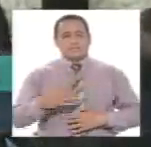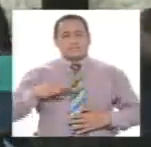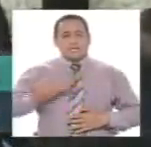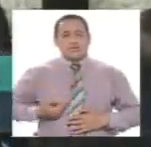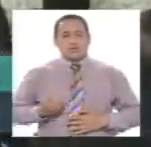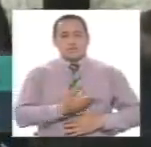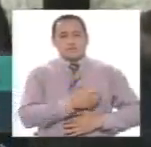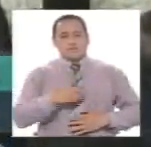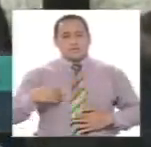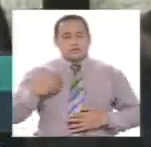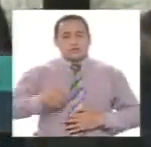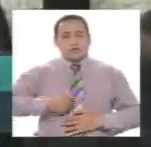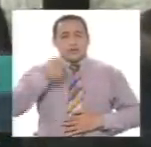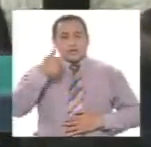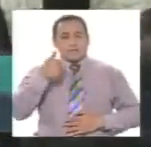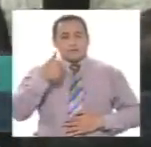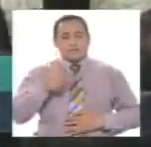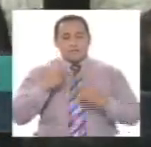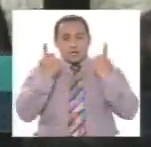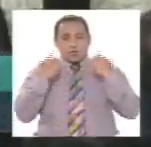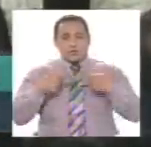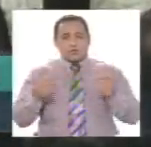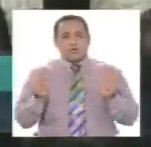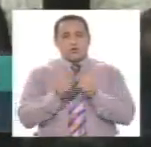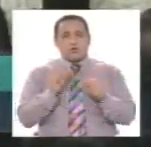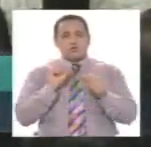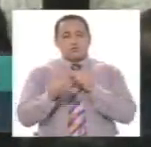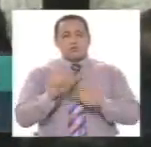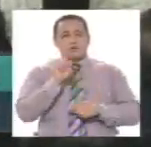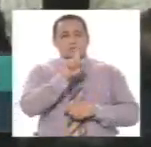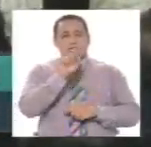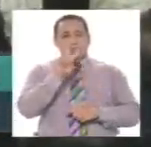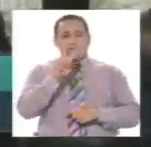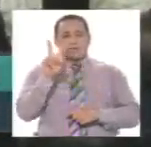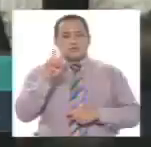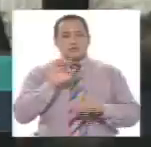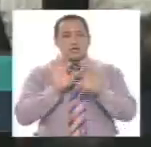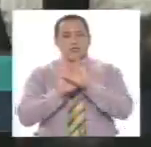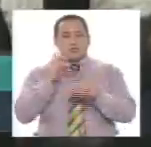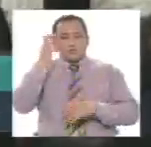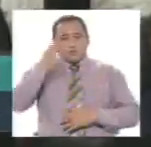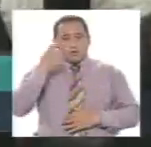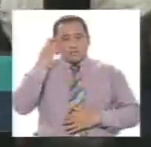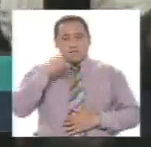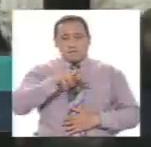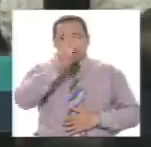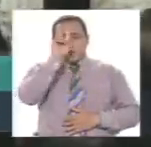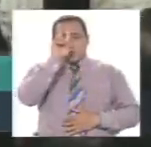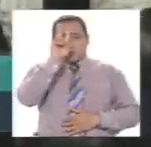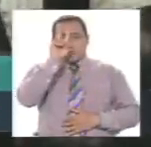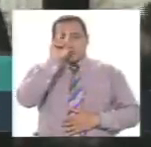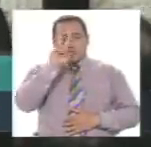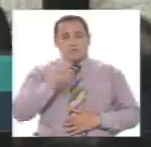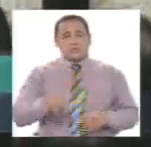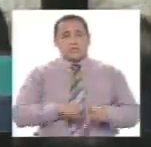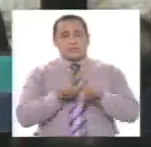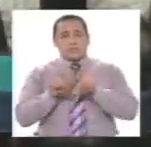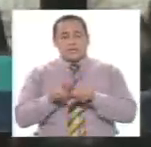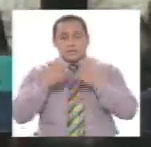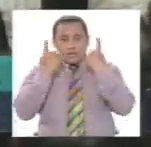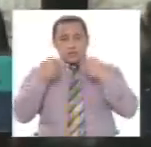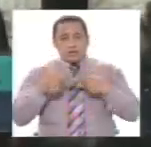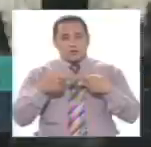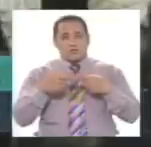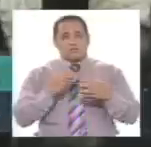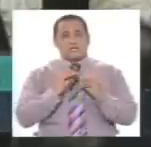del Consejo de Ministros, de conformidad con el artículo 122 de la Constitución Política del Perú, y estando